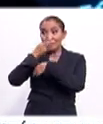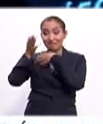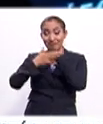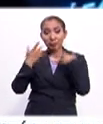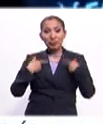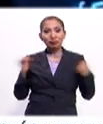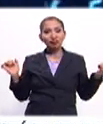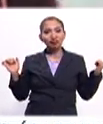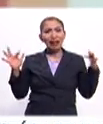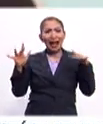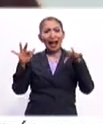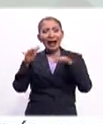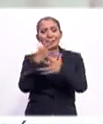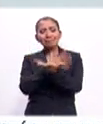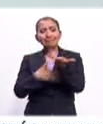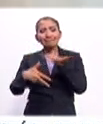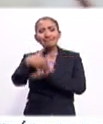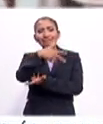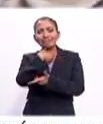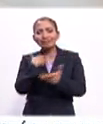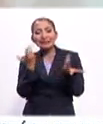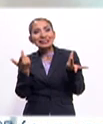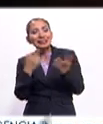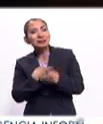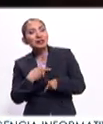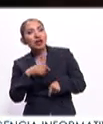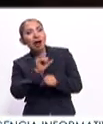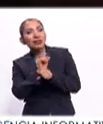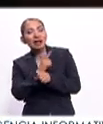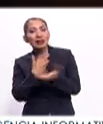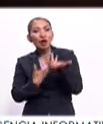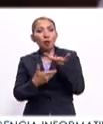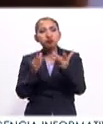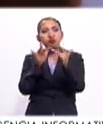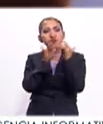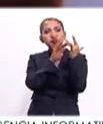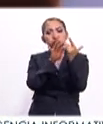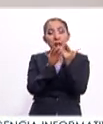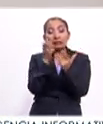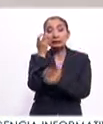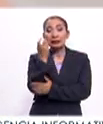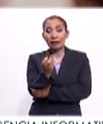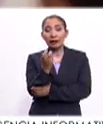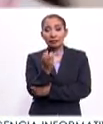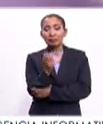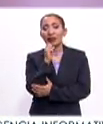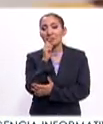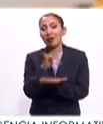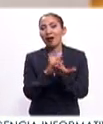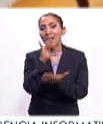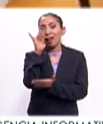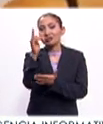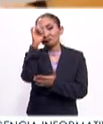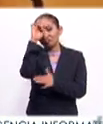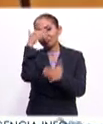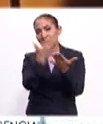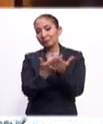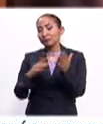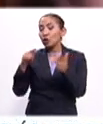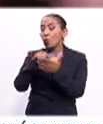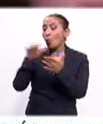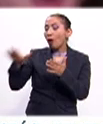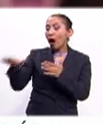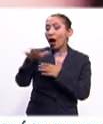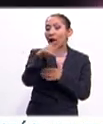los espectadores convivimos en la intimidad de los actores y viceversa. Esto también gracias a la propuesta de